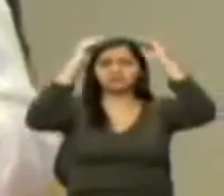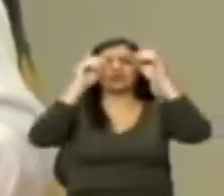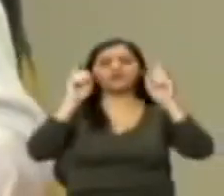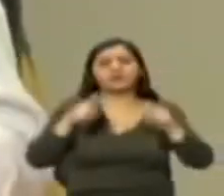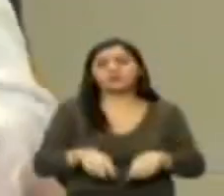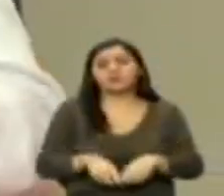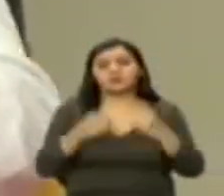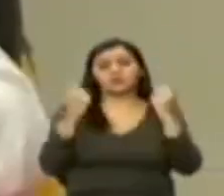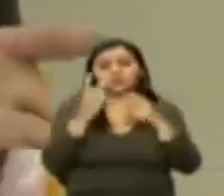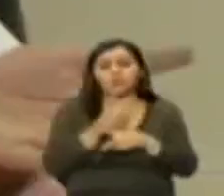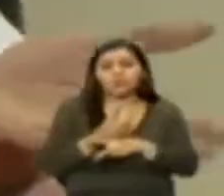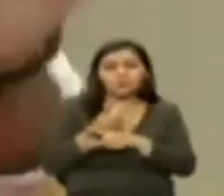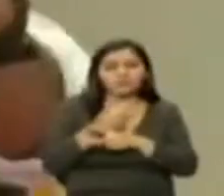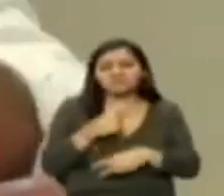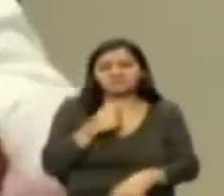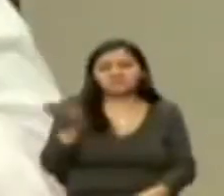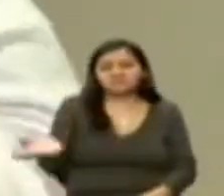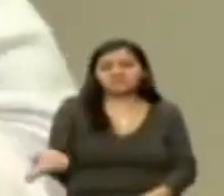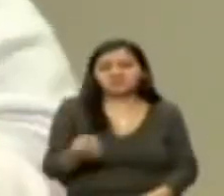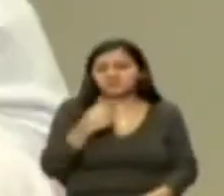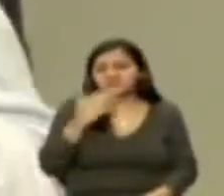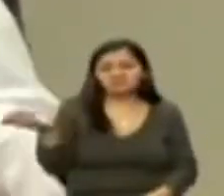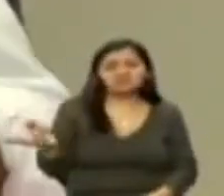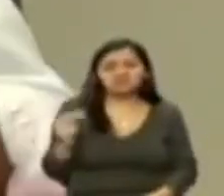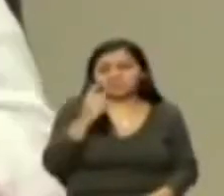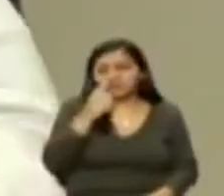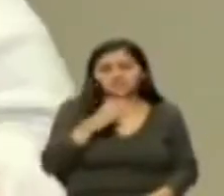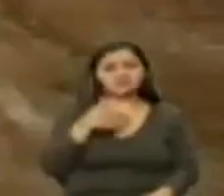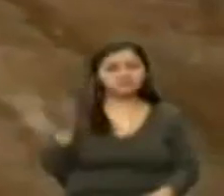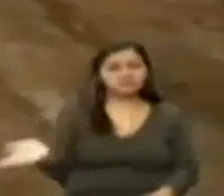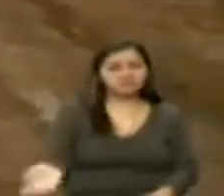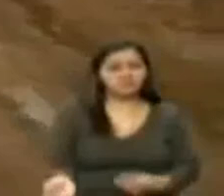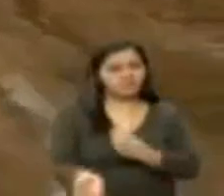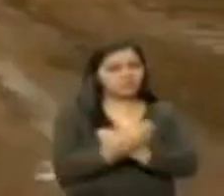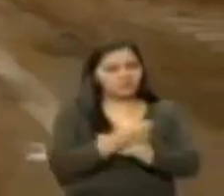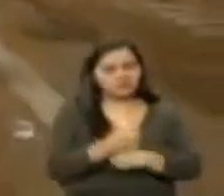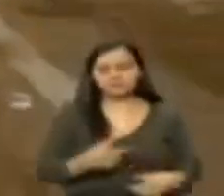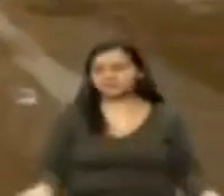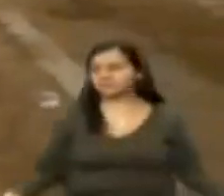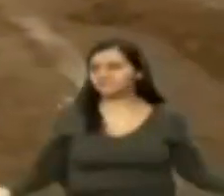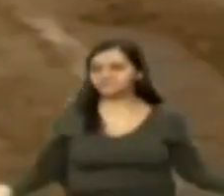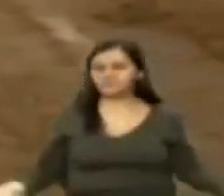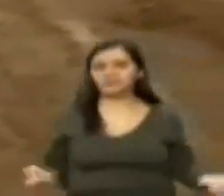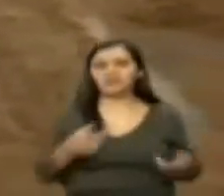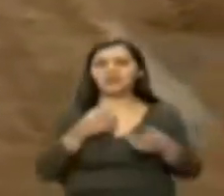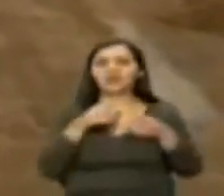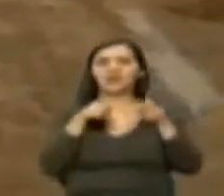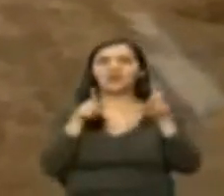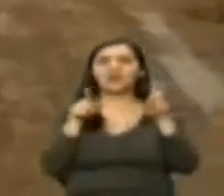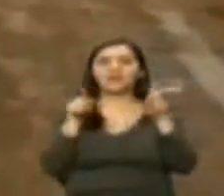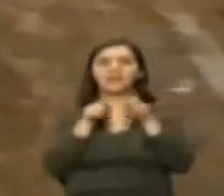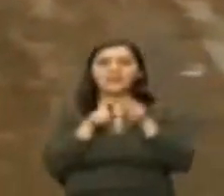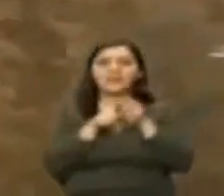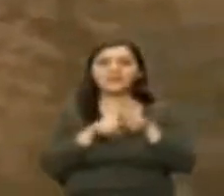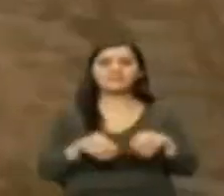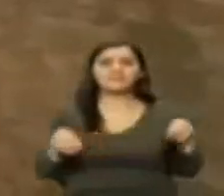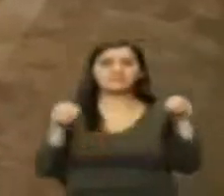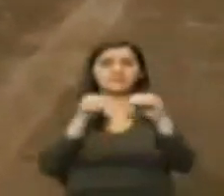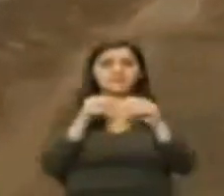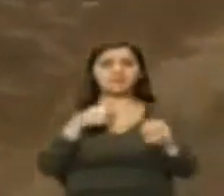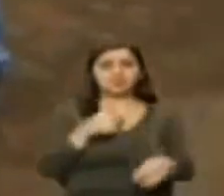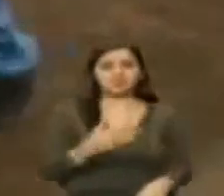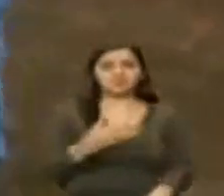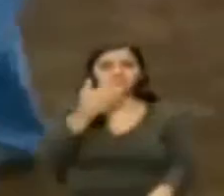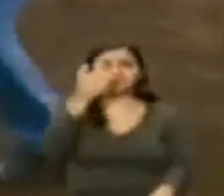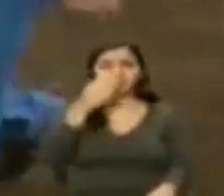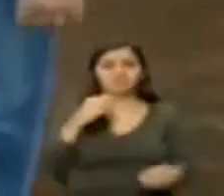hacerlo con todos los cuidados ambientales. Este señor no le da la gana de sacar la licencia ambiental y respetar la ley. Presidente, inclusive es aún más indignante porque